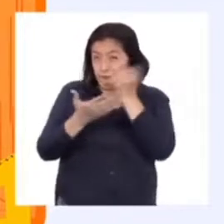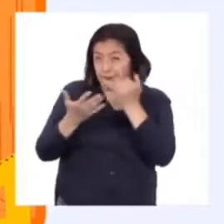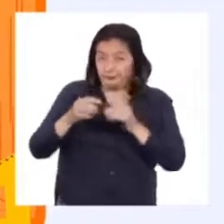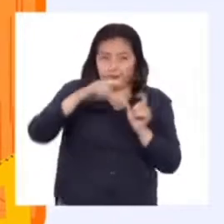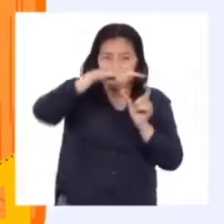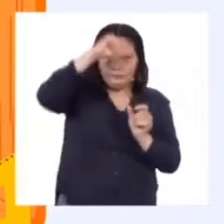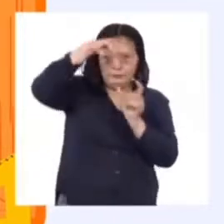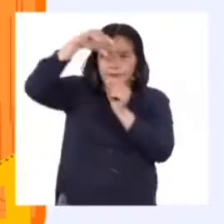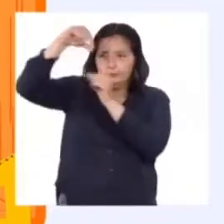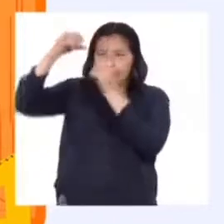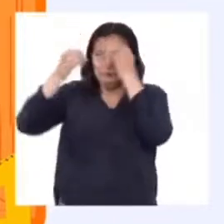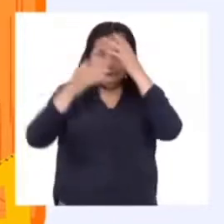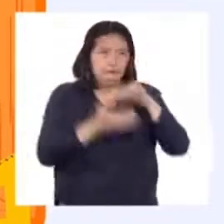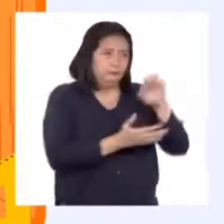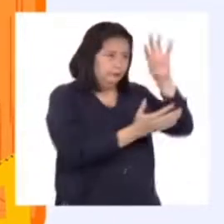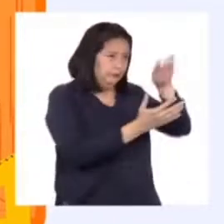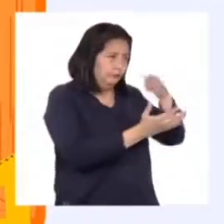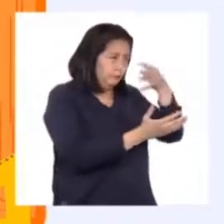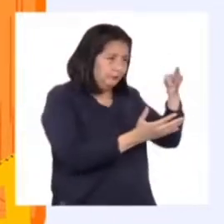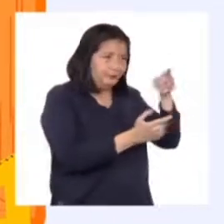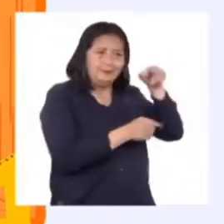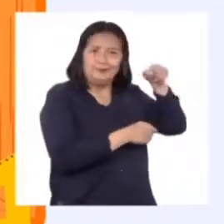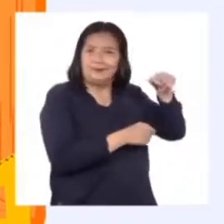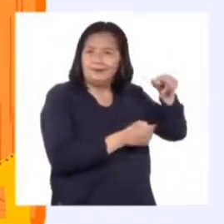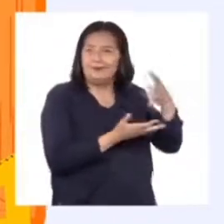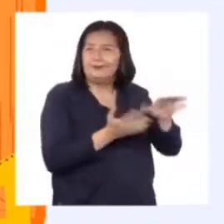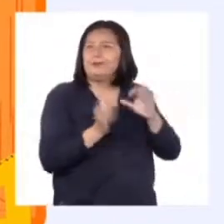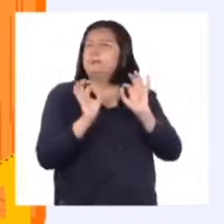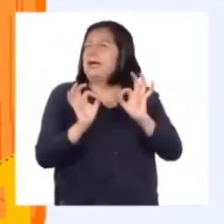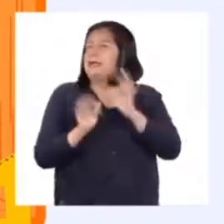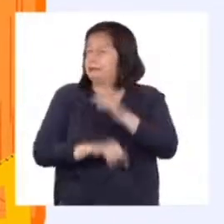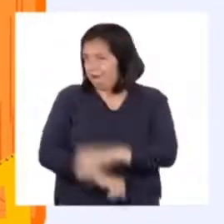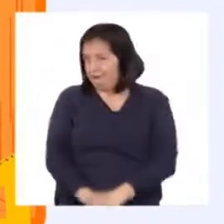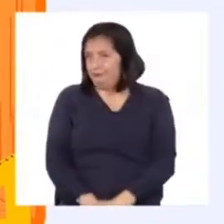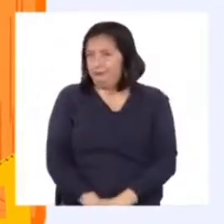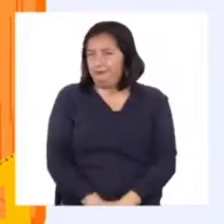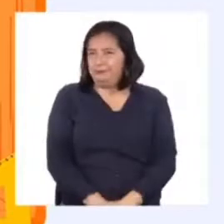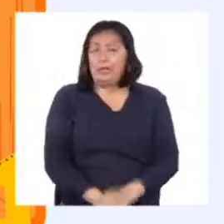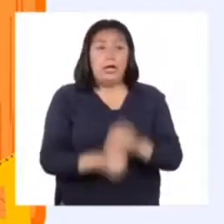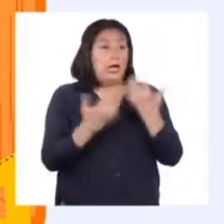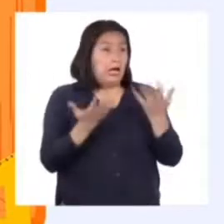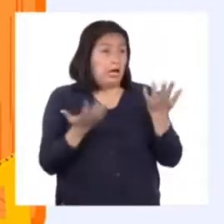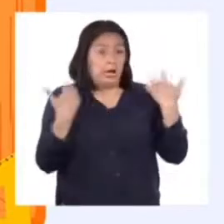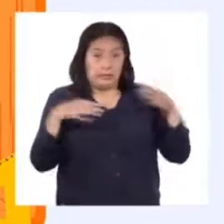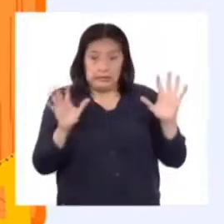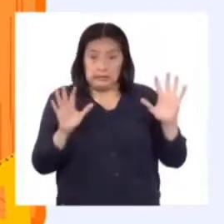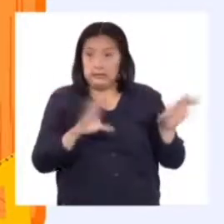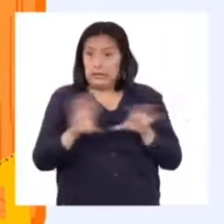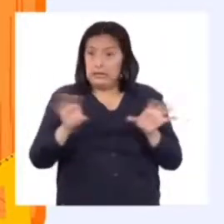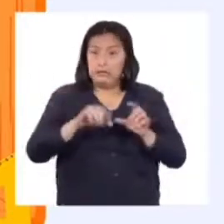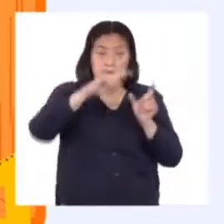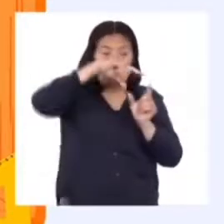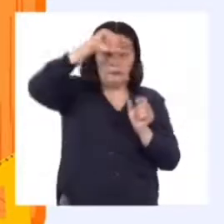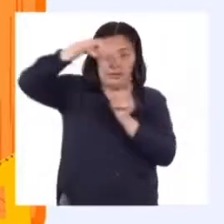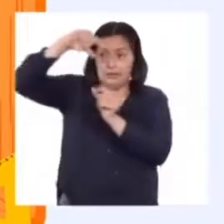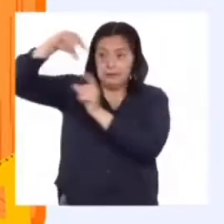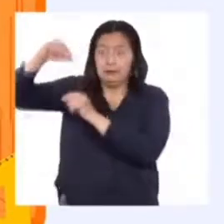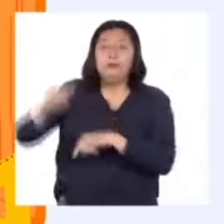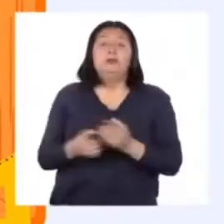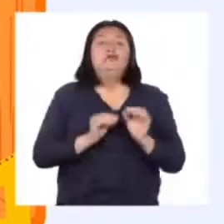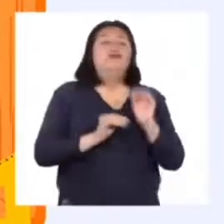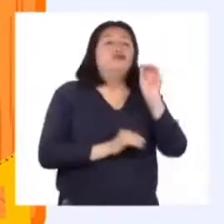barras con los datos de nuestra tabla de frecuencias. ¡Estupendo! Luego de realizar las barras, nuestros amigos